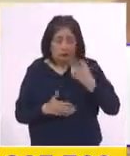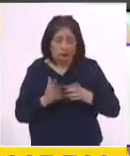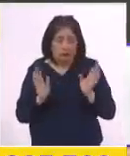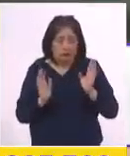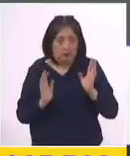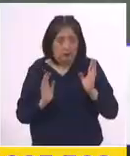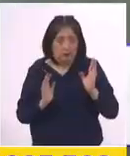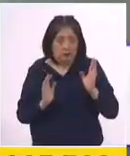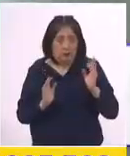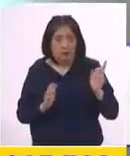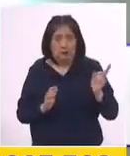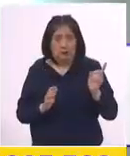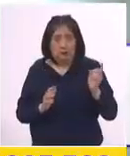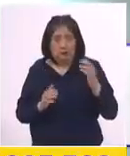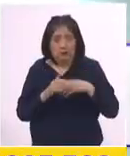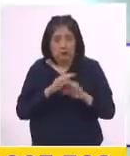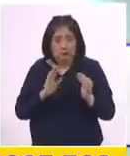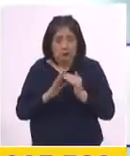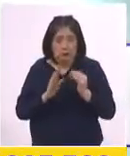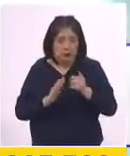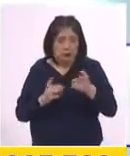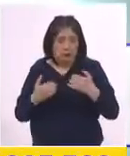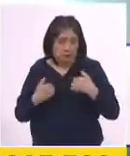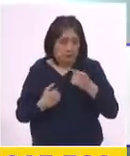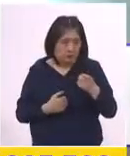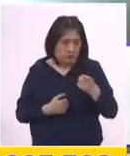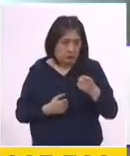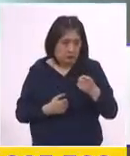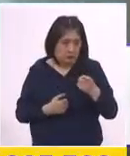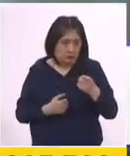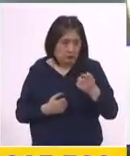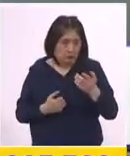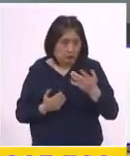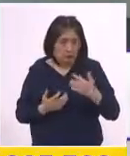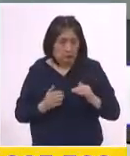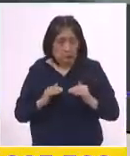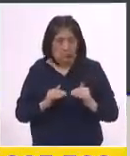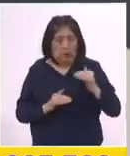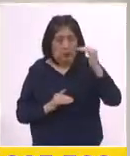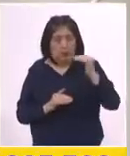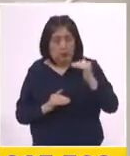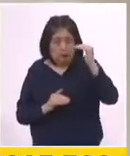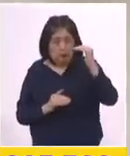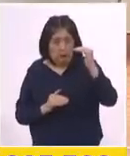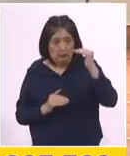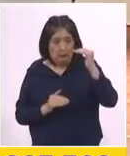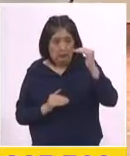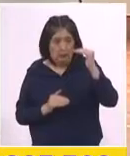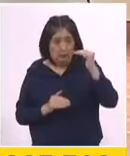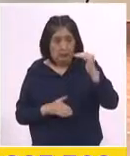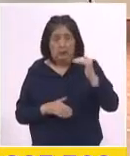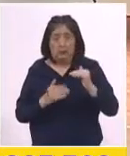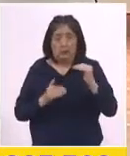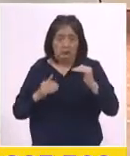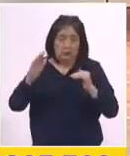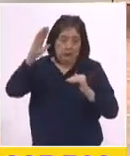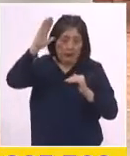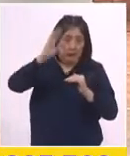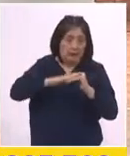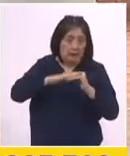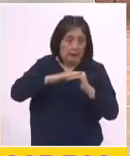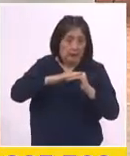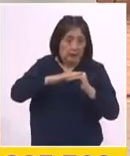cada uno identifiquen en sus viviendas, es que teniendo un nivel, un objeto, algo elevado, que permita que cuando cae algo sobre el